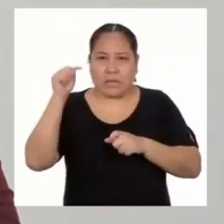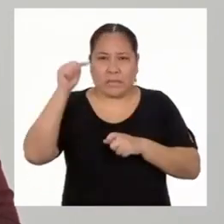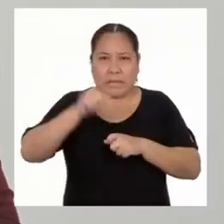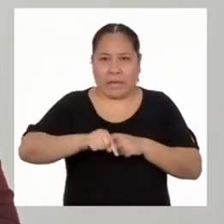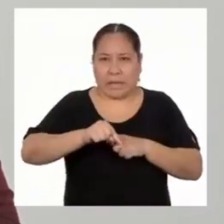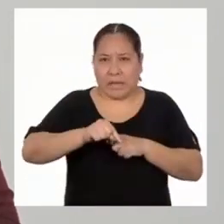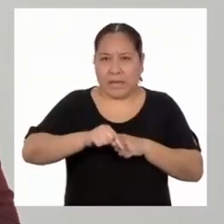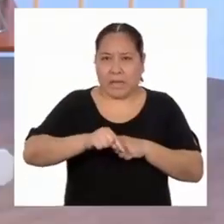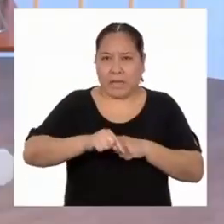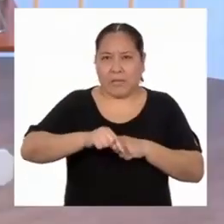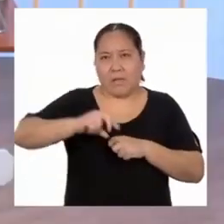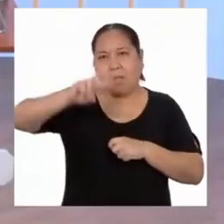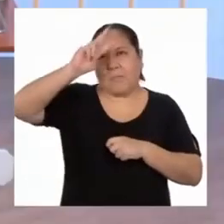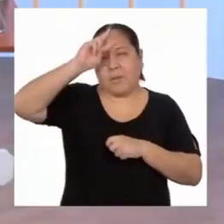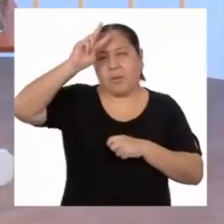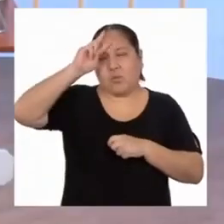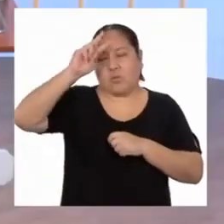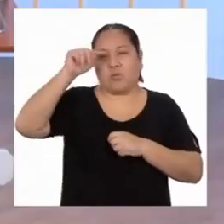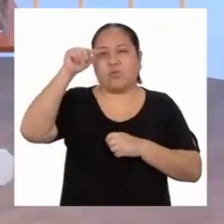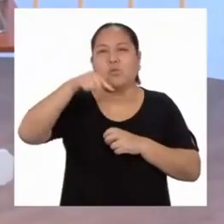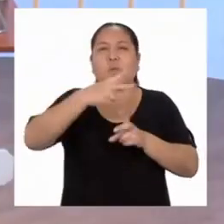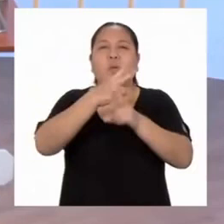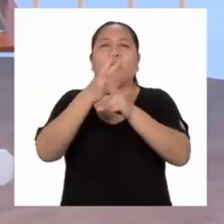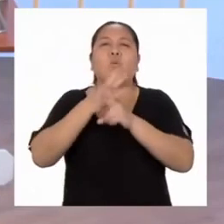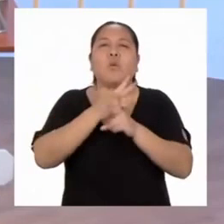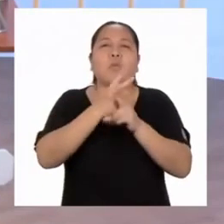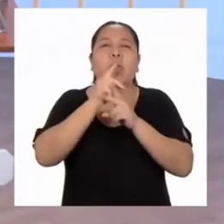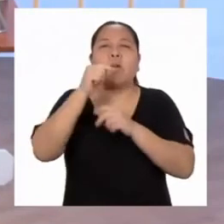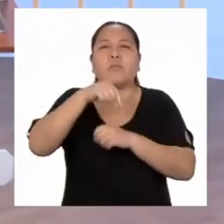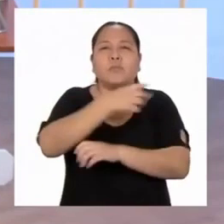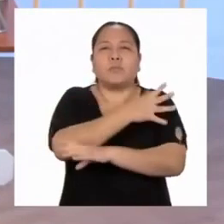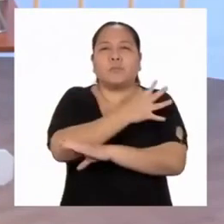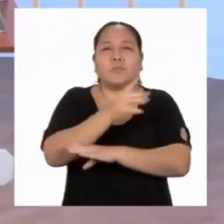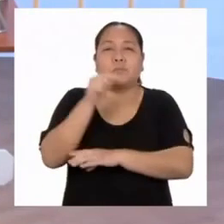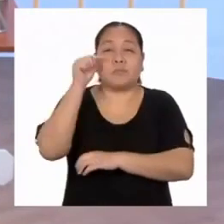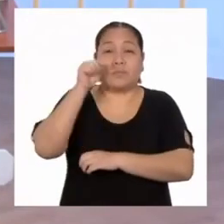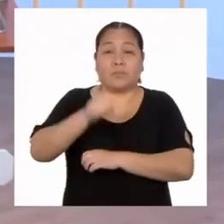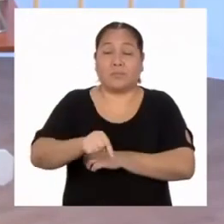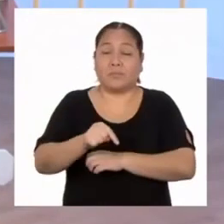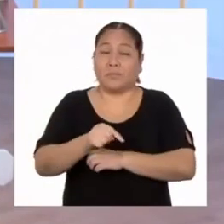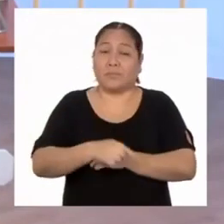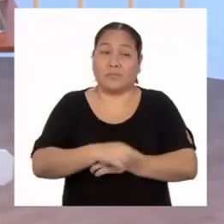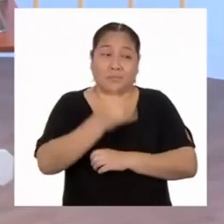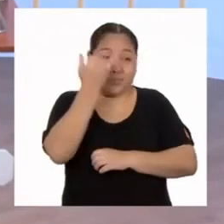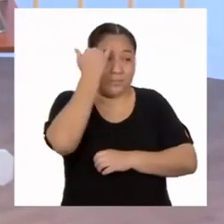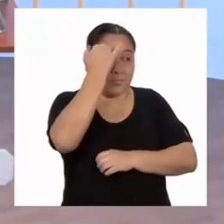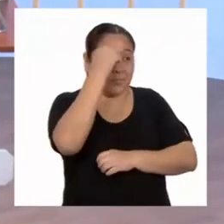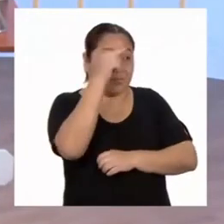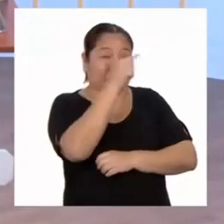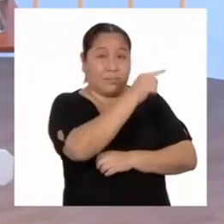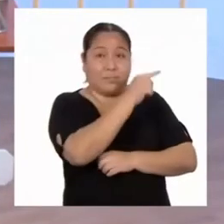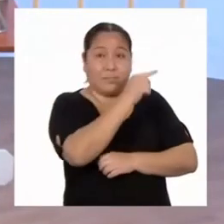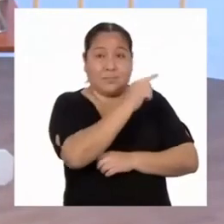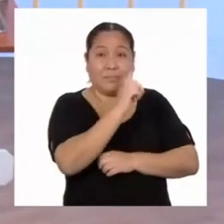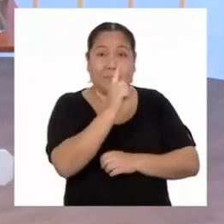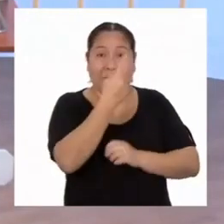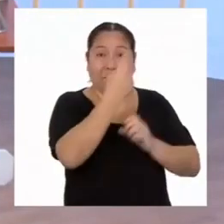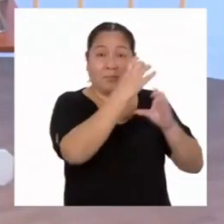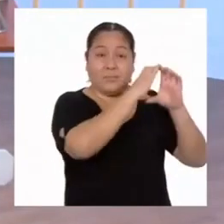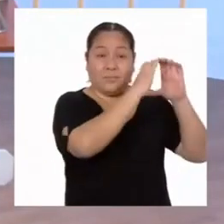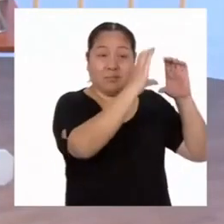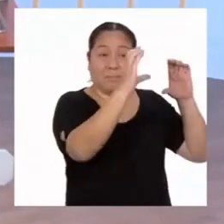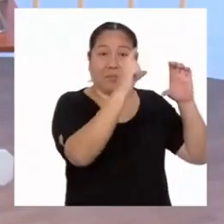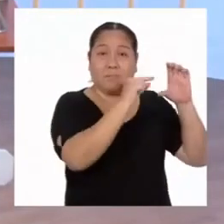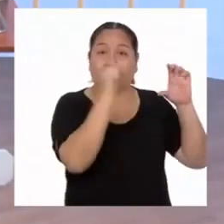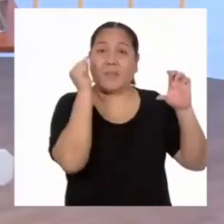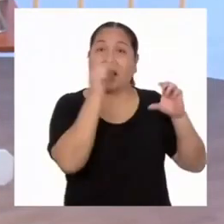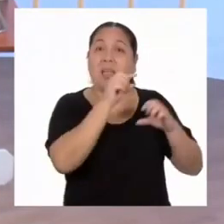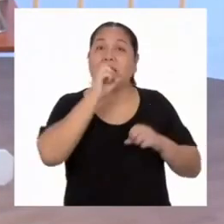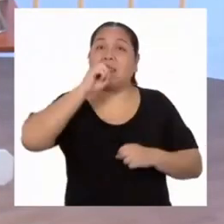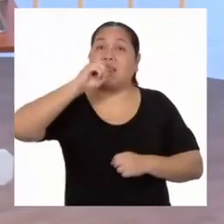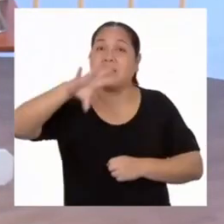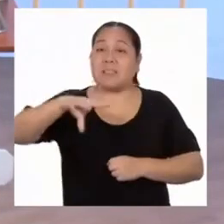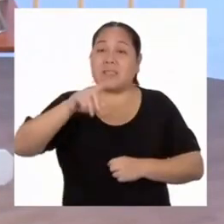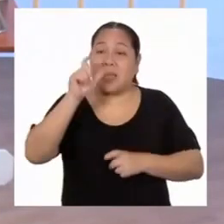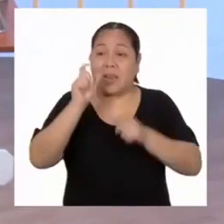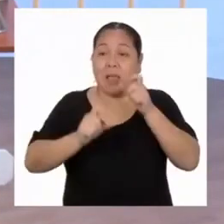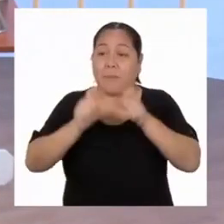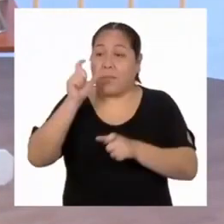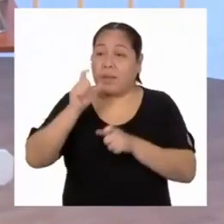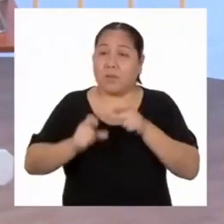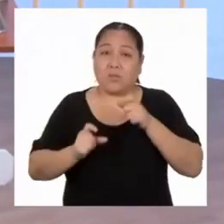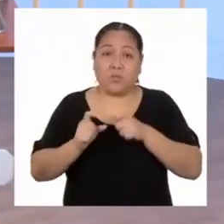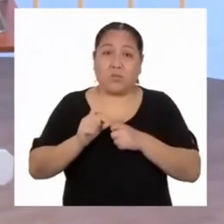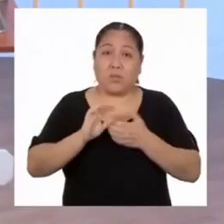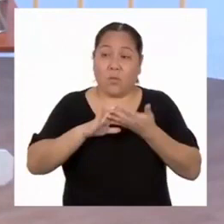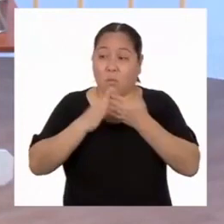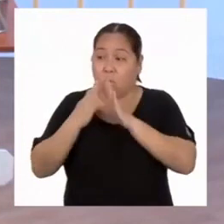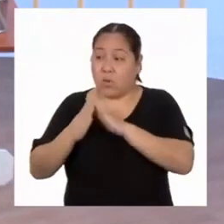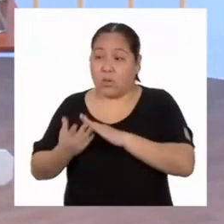cuidado de los bosques? Fácil. Esta información se deduce de la idea principal del primer párrafo. Allí se indica que la población